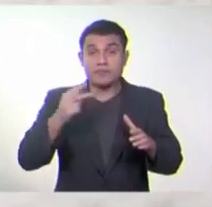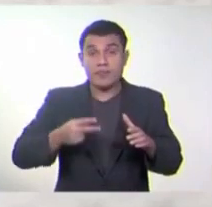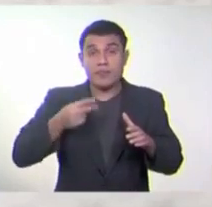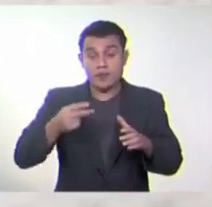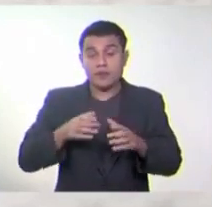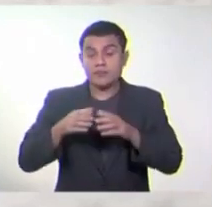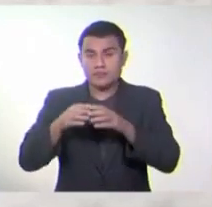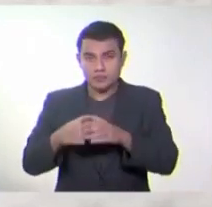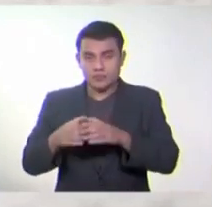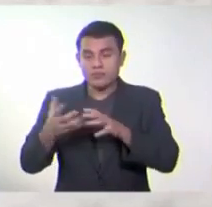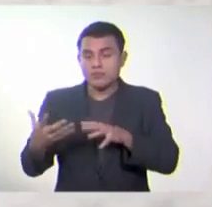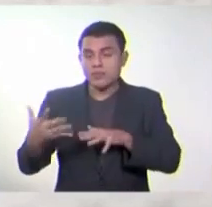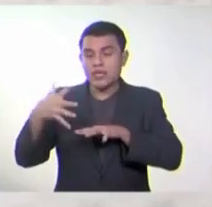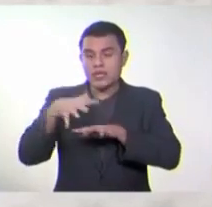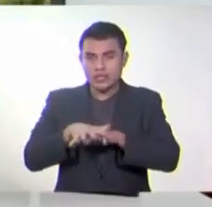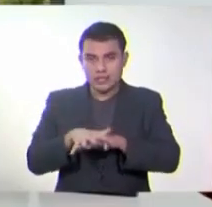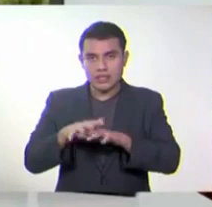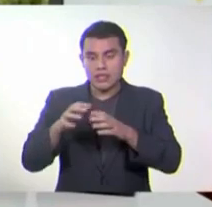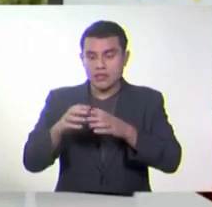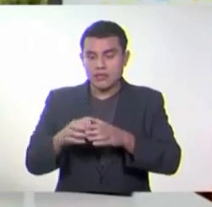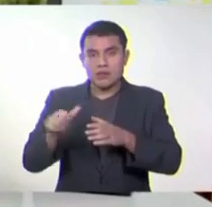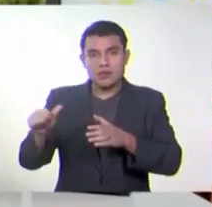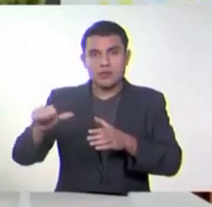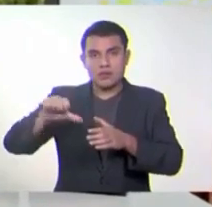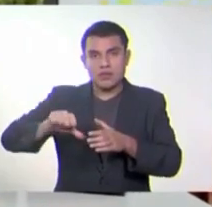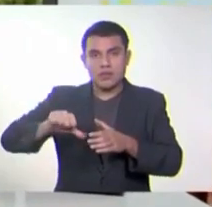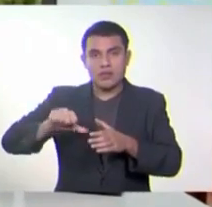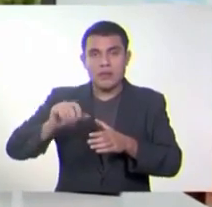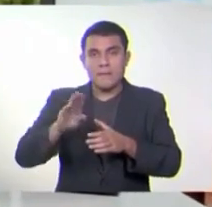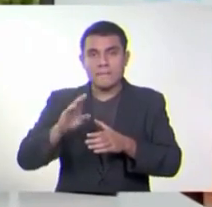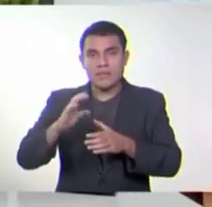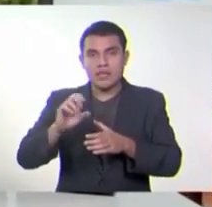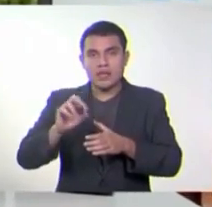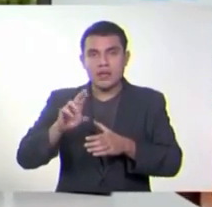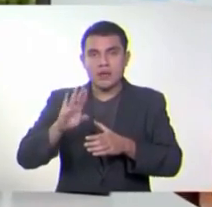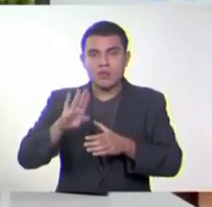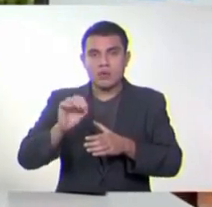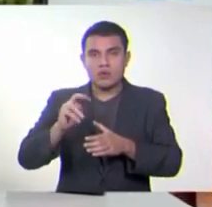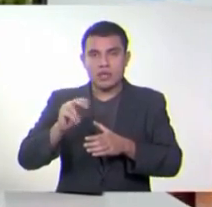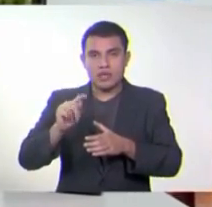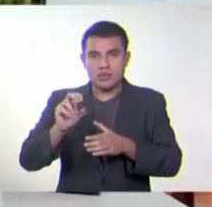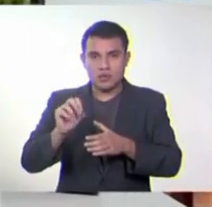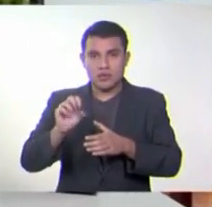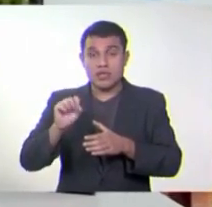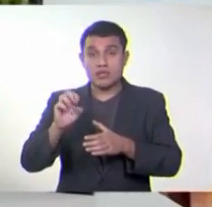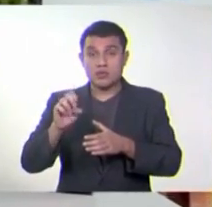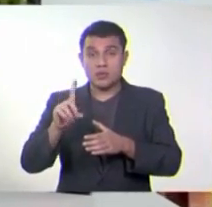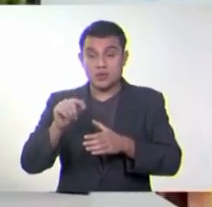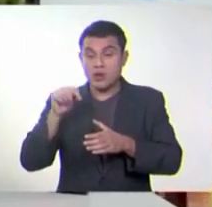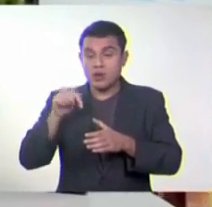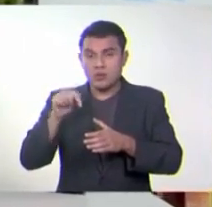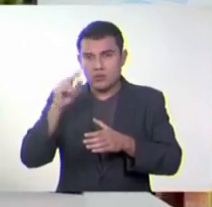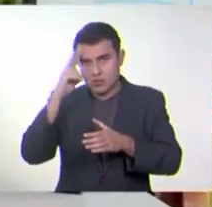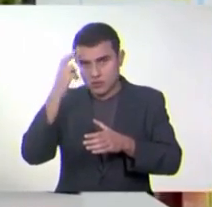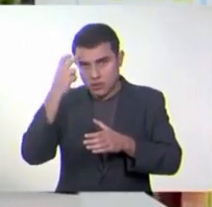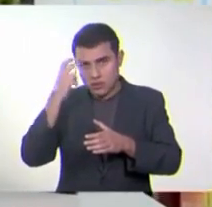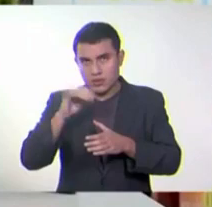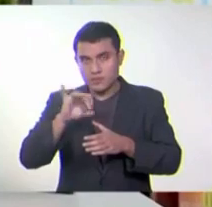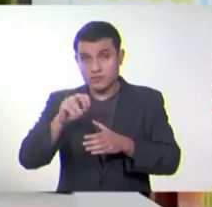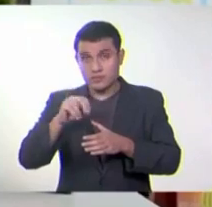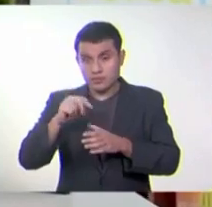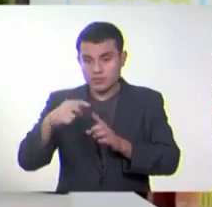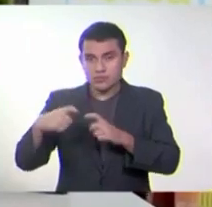una mezcla o una solución de bicarbonato de sodio. Esto quiere decir que los iones conducen